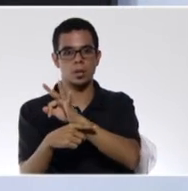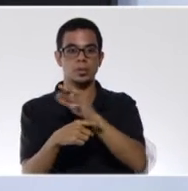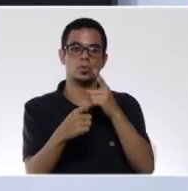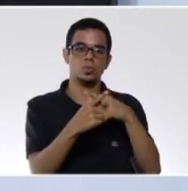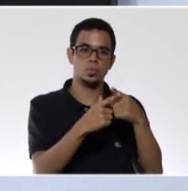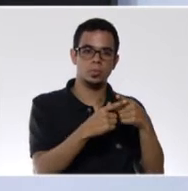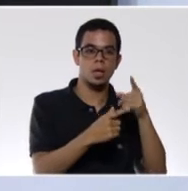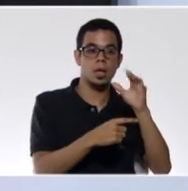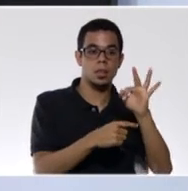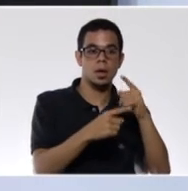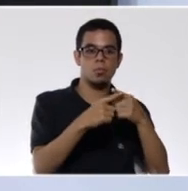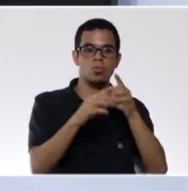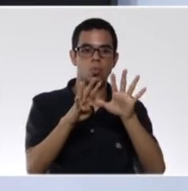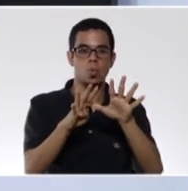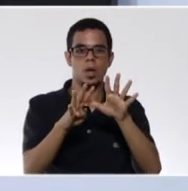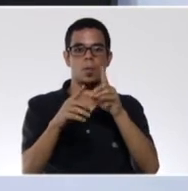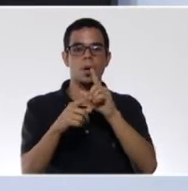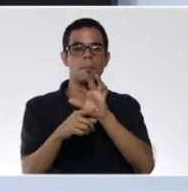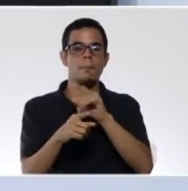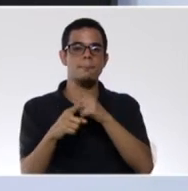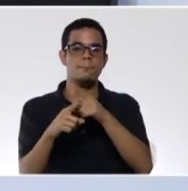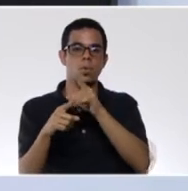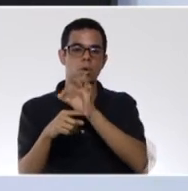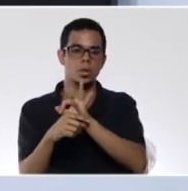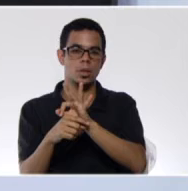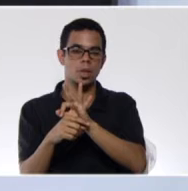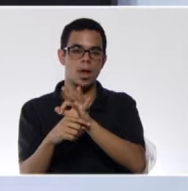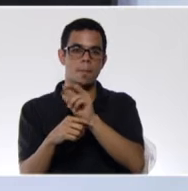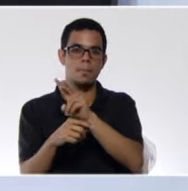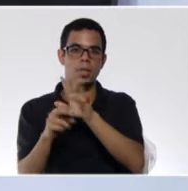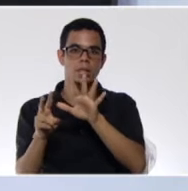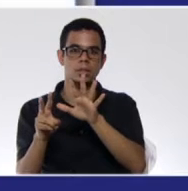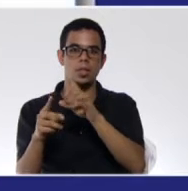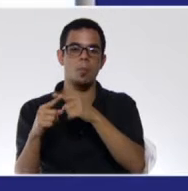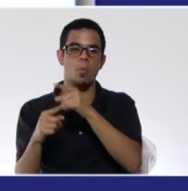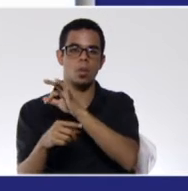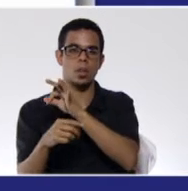3, 27, por 3, 81.